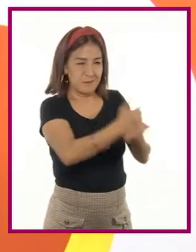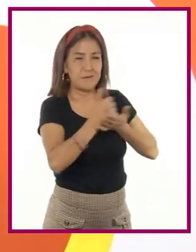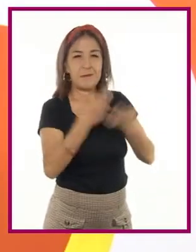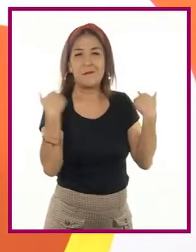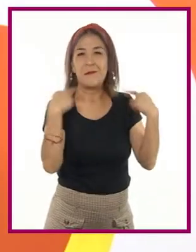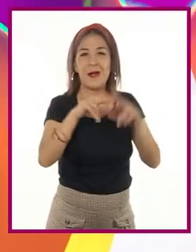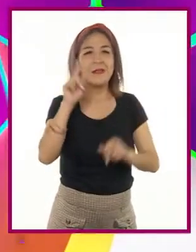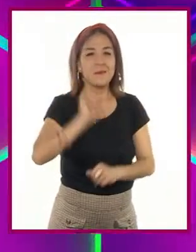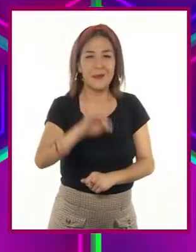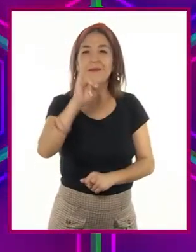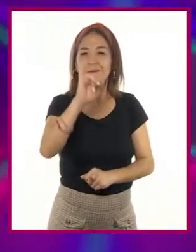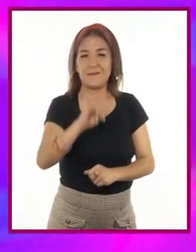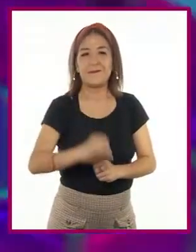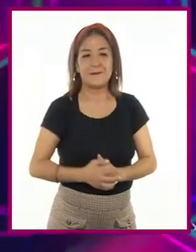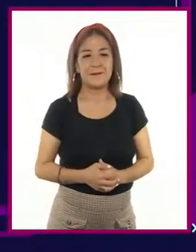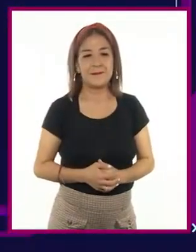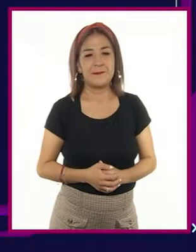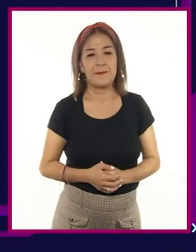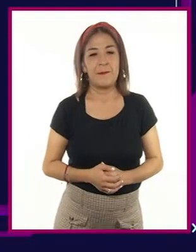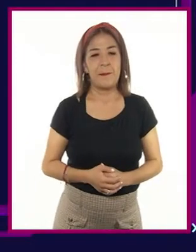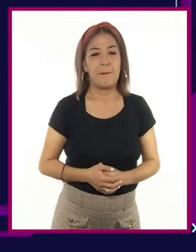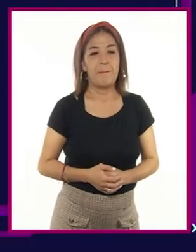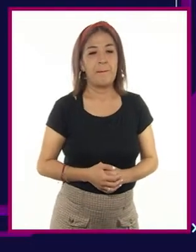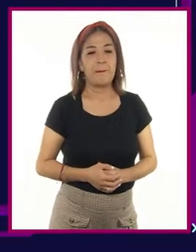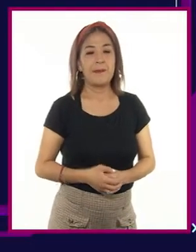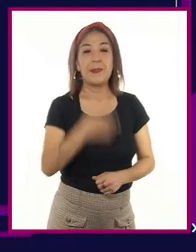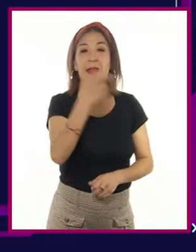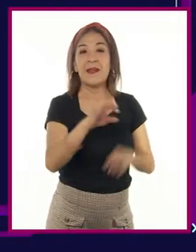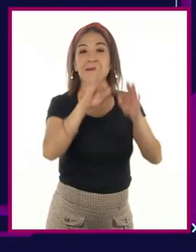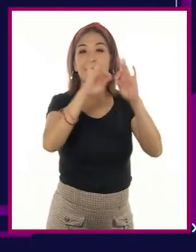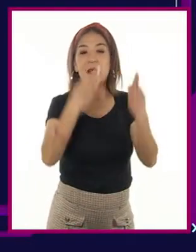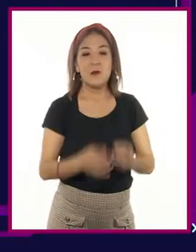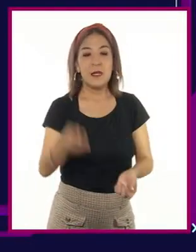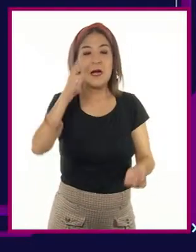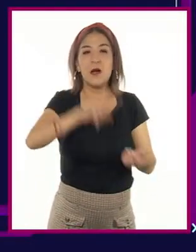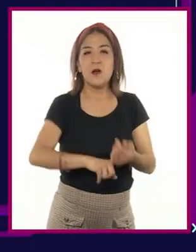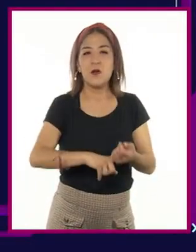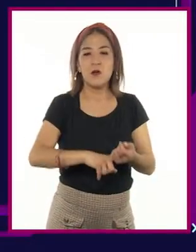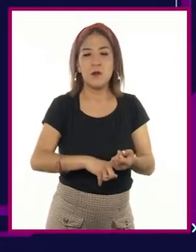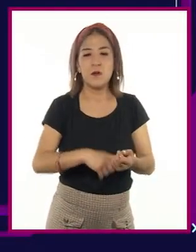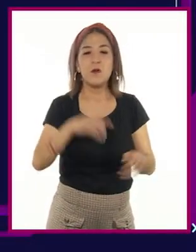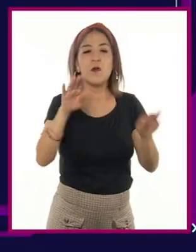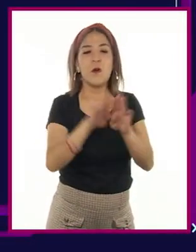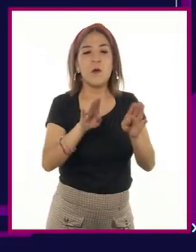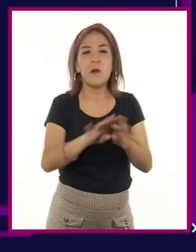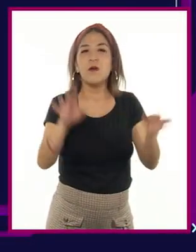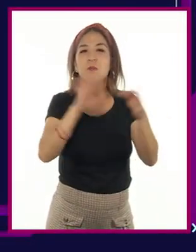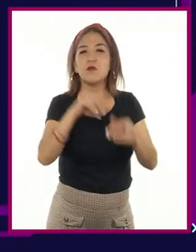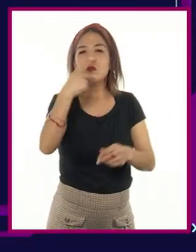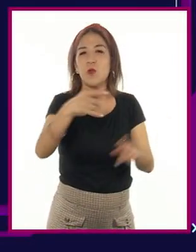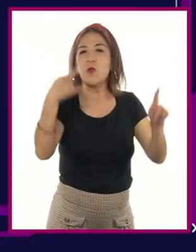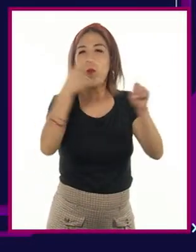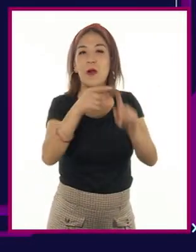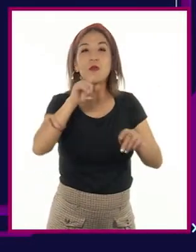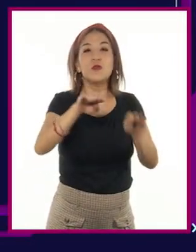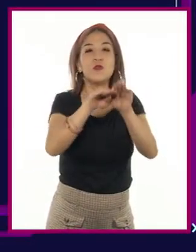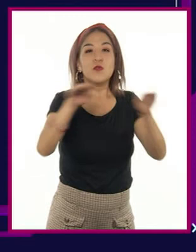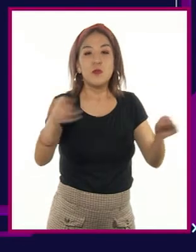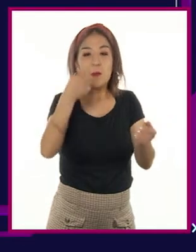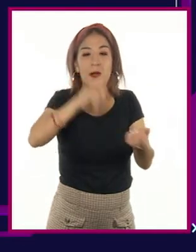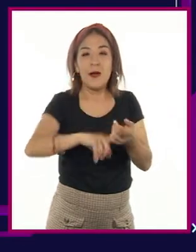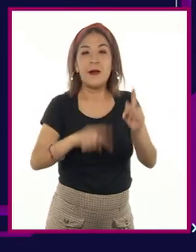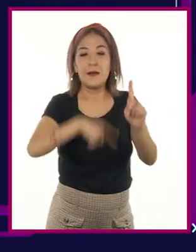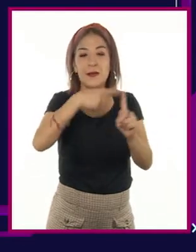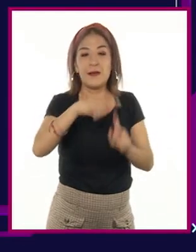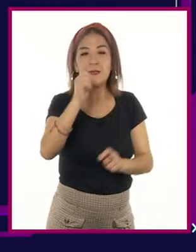por supuesto partimos de que la figura es un cuadrilátero en donde la suma de sus ángulos interiores es